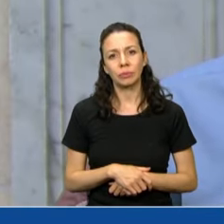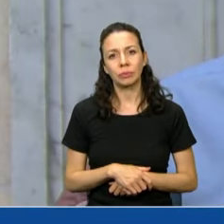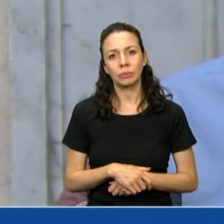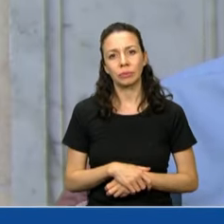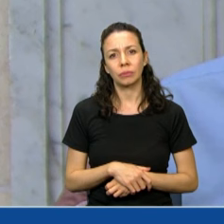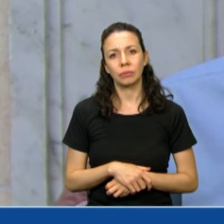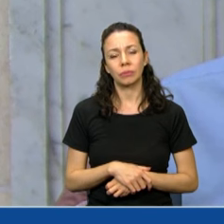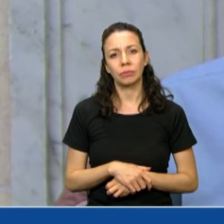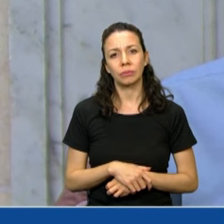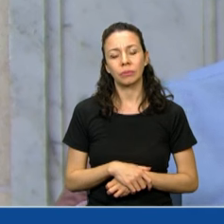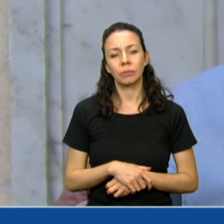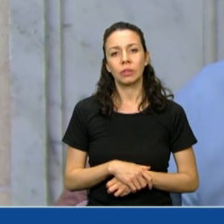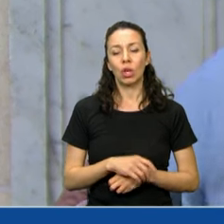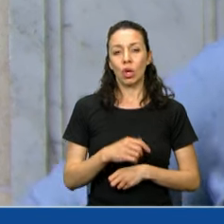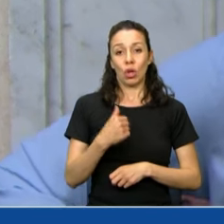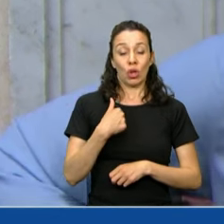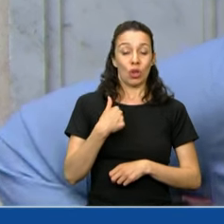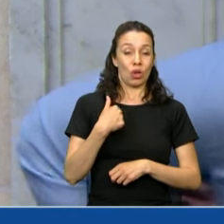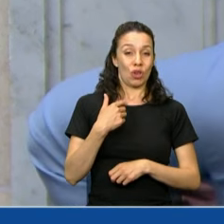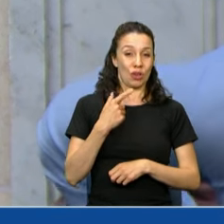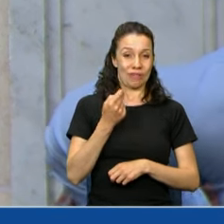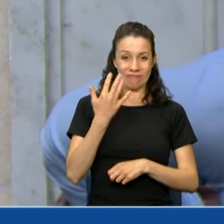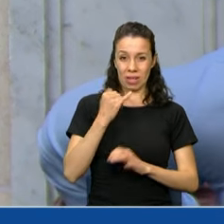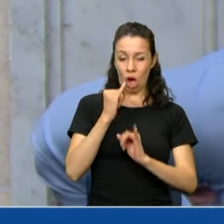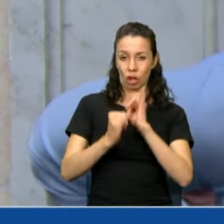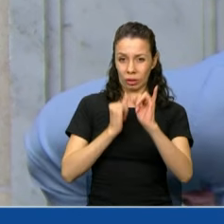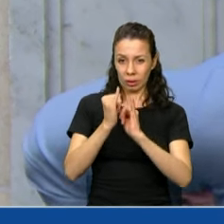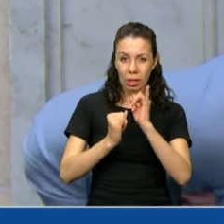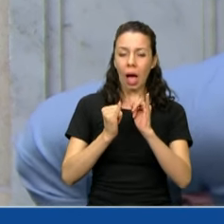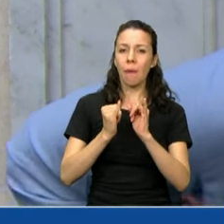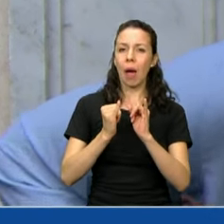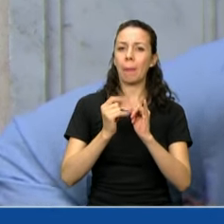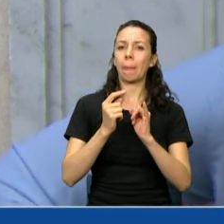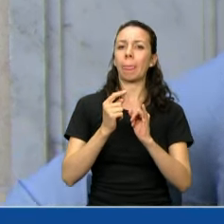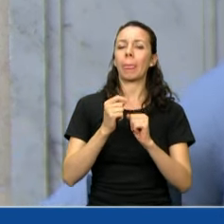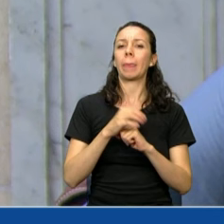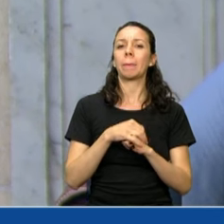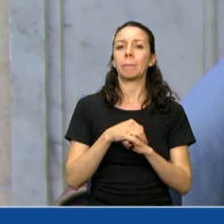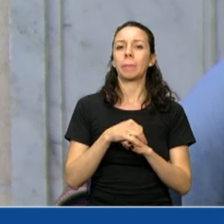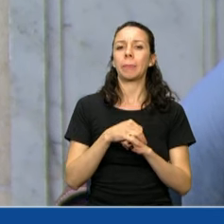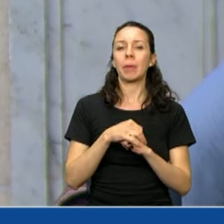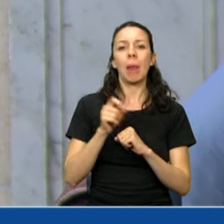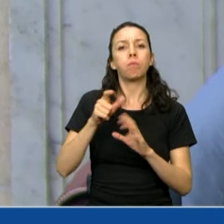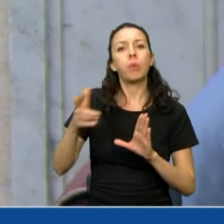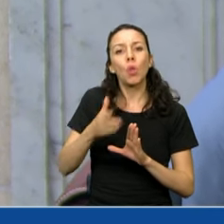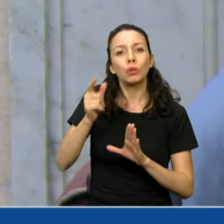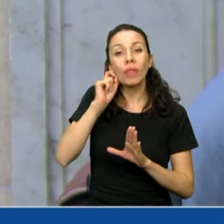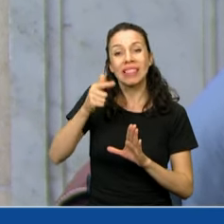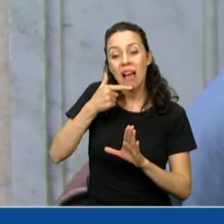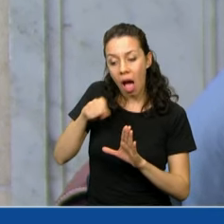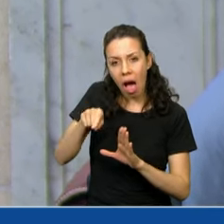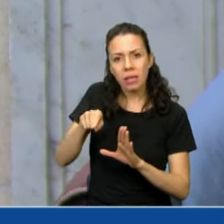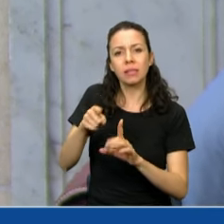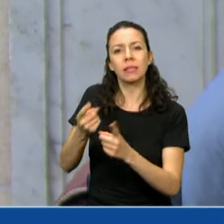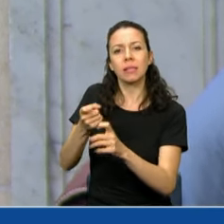presidente le contaba que que para llegar a ese punto todo lo que tiene que ver con esta